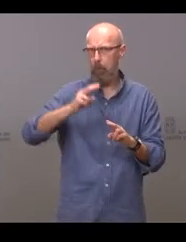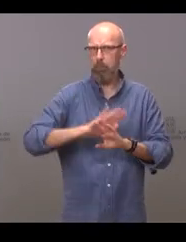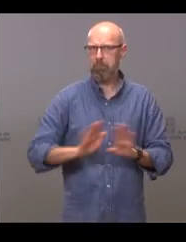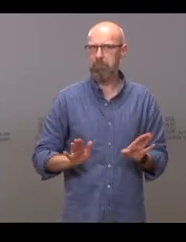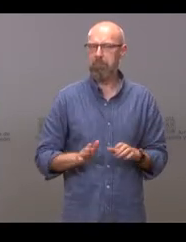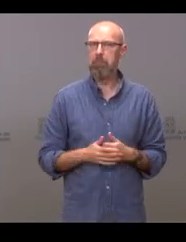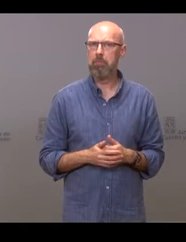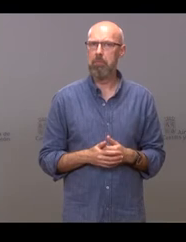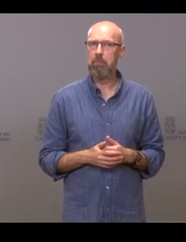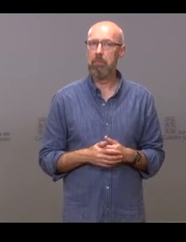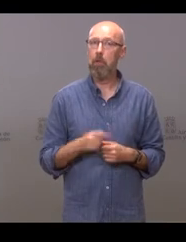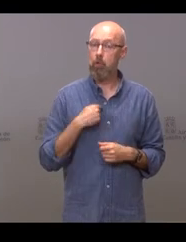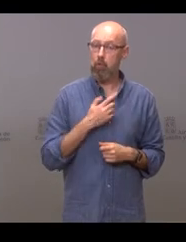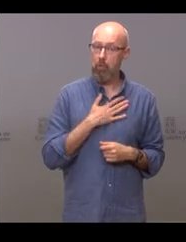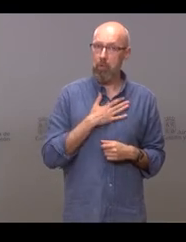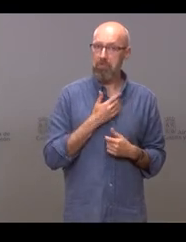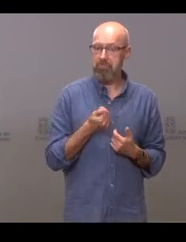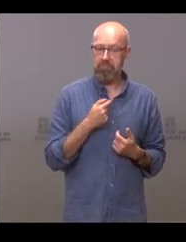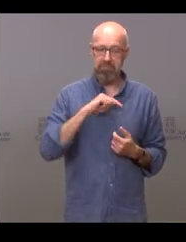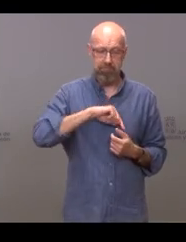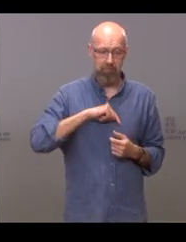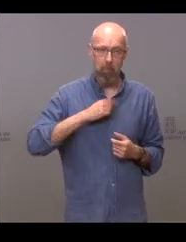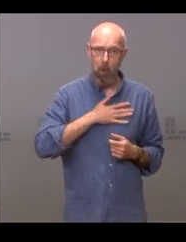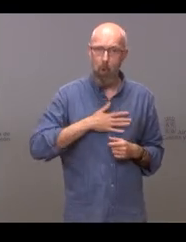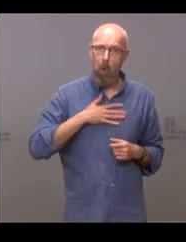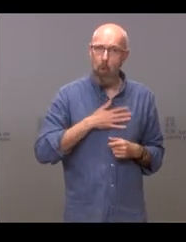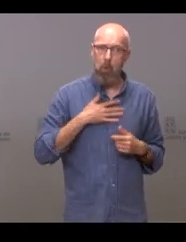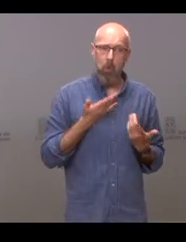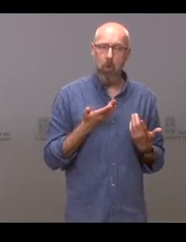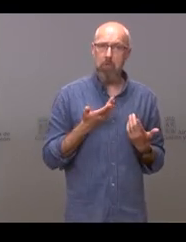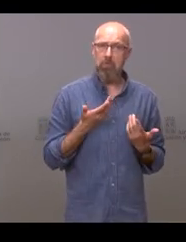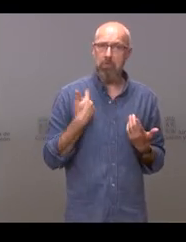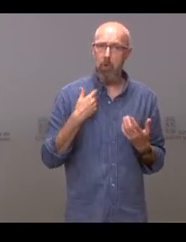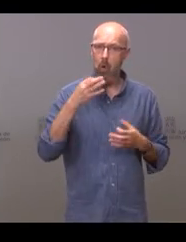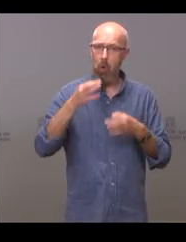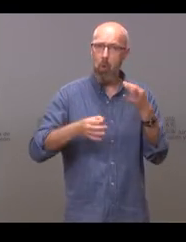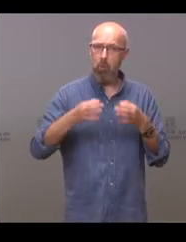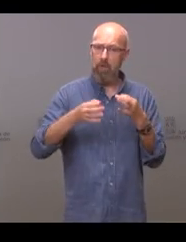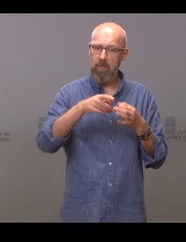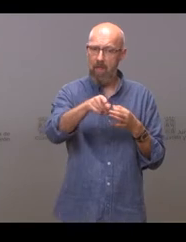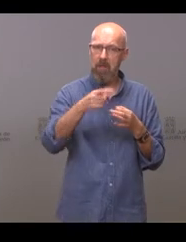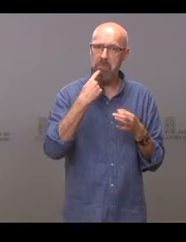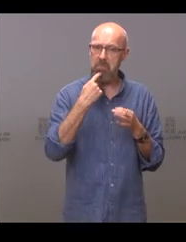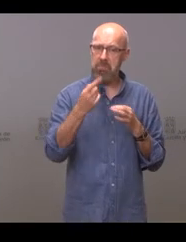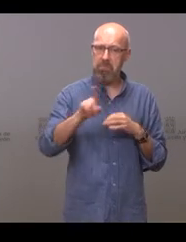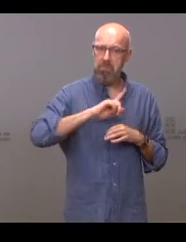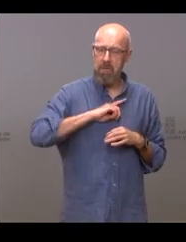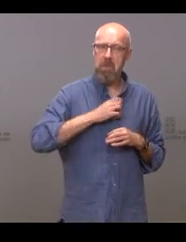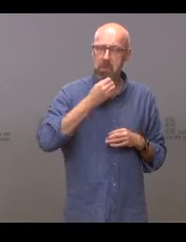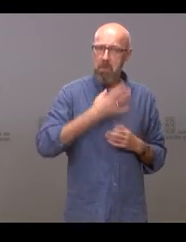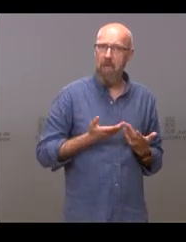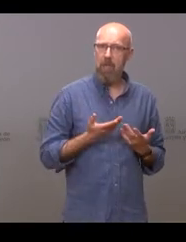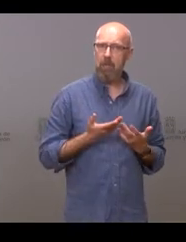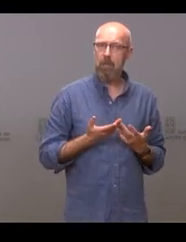yo me siento profundamente cómodo en y amparado por la justicia lo decía antes creo que las